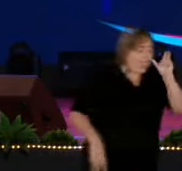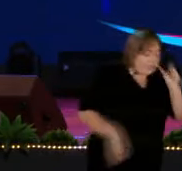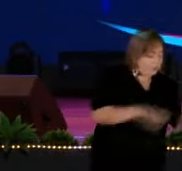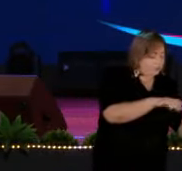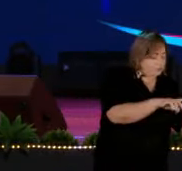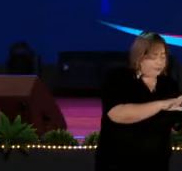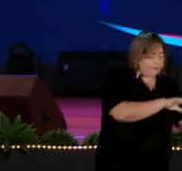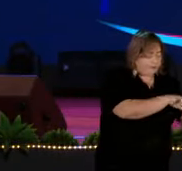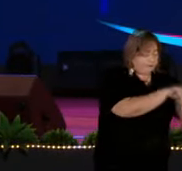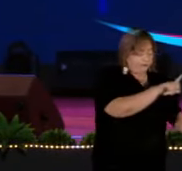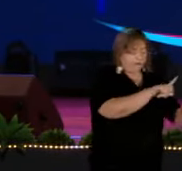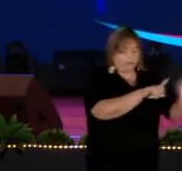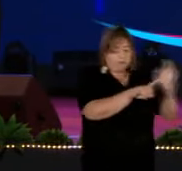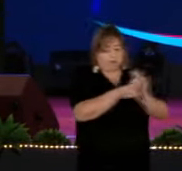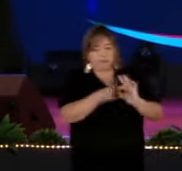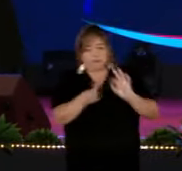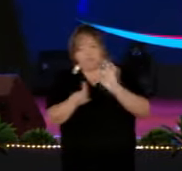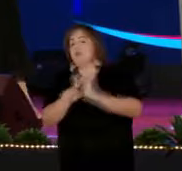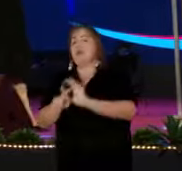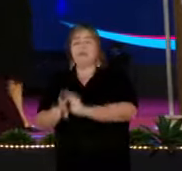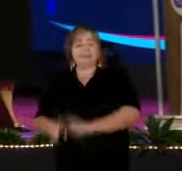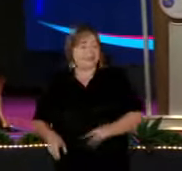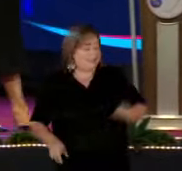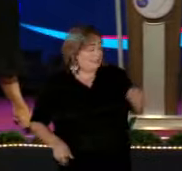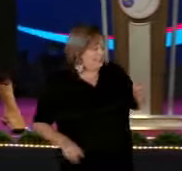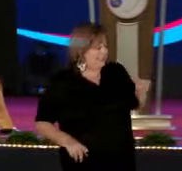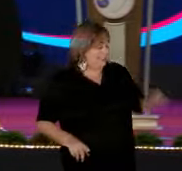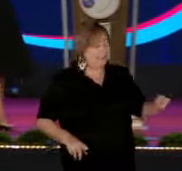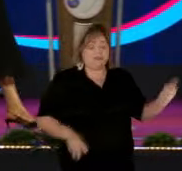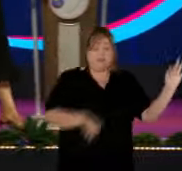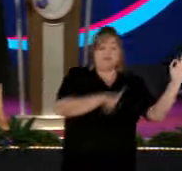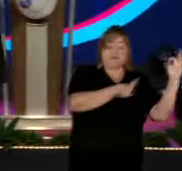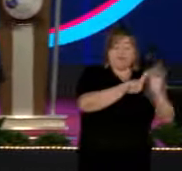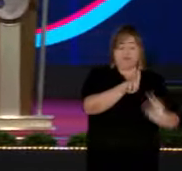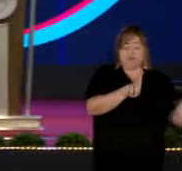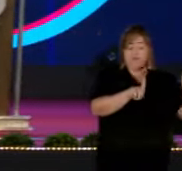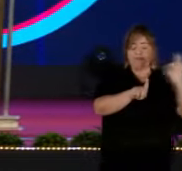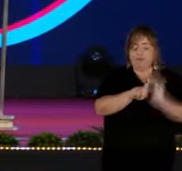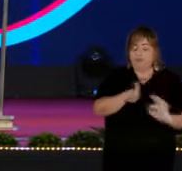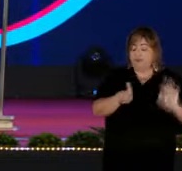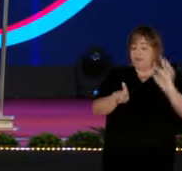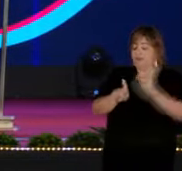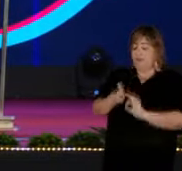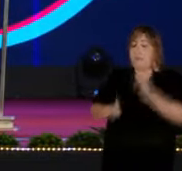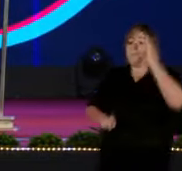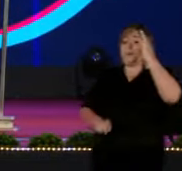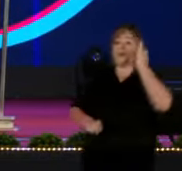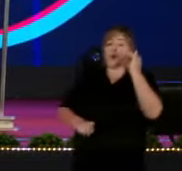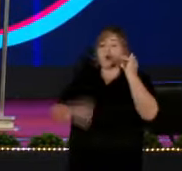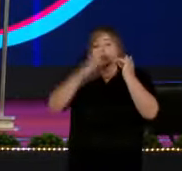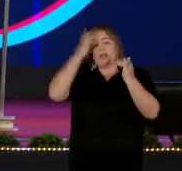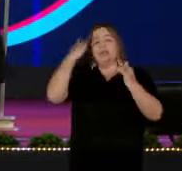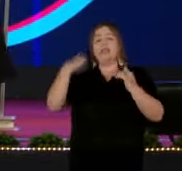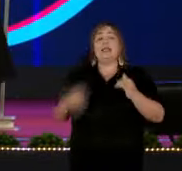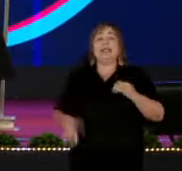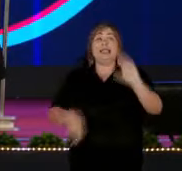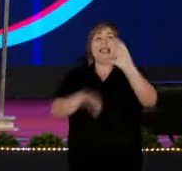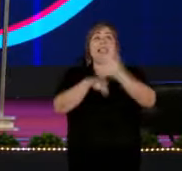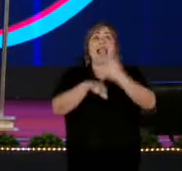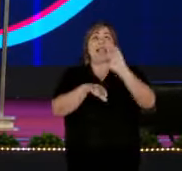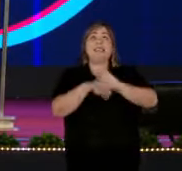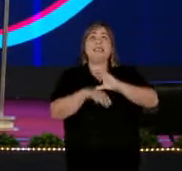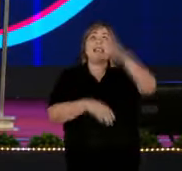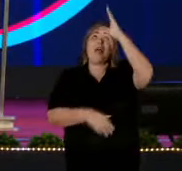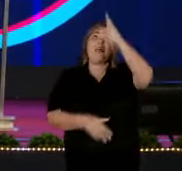acecha, si tú eres el dolor de cabeza más grande que tiene el infierno, es la iglesia,